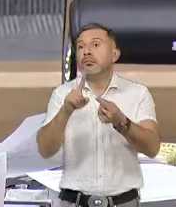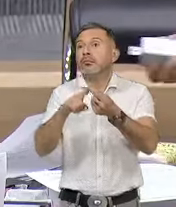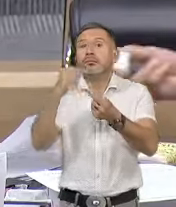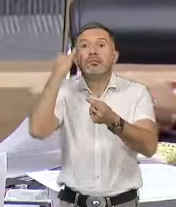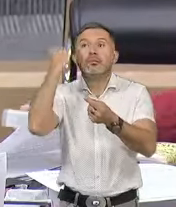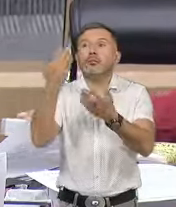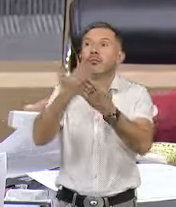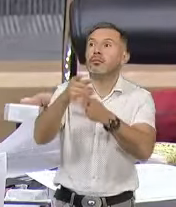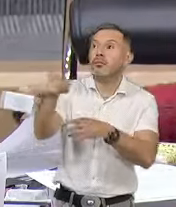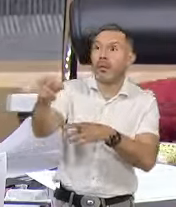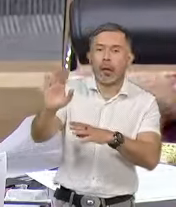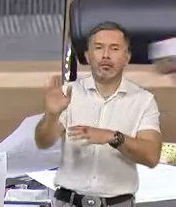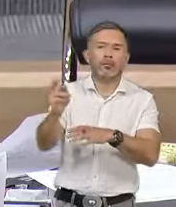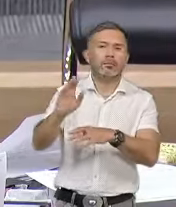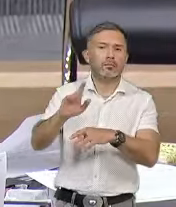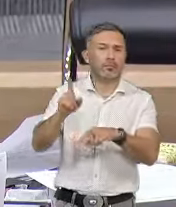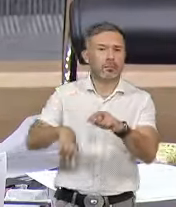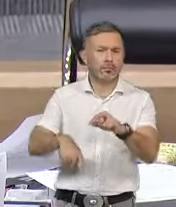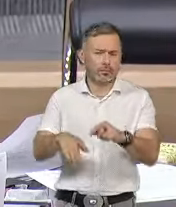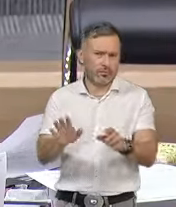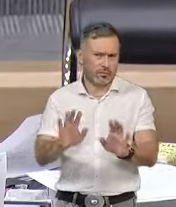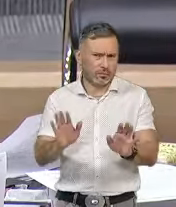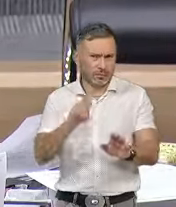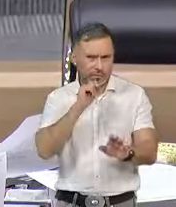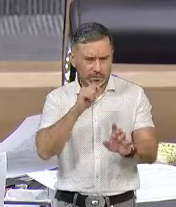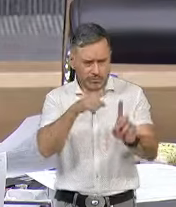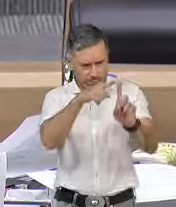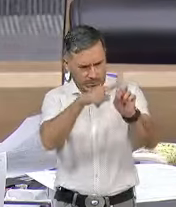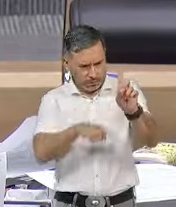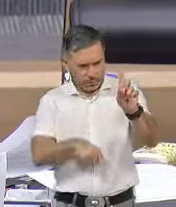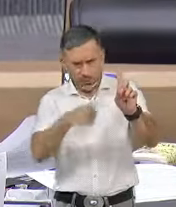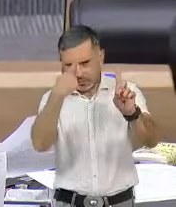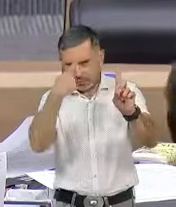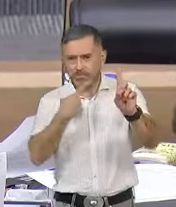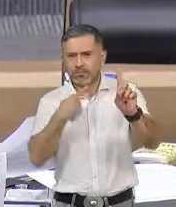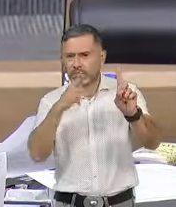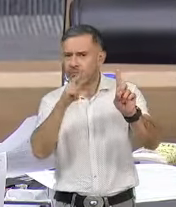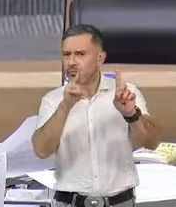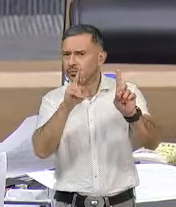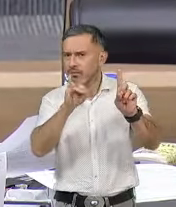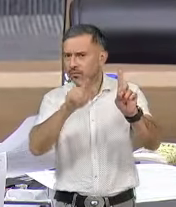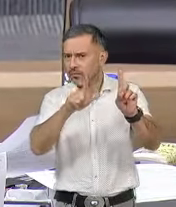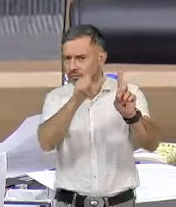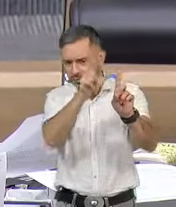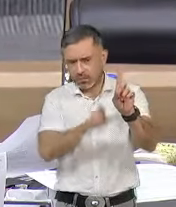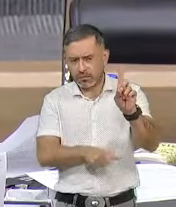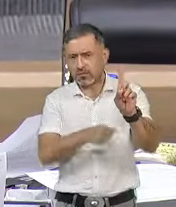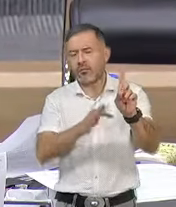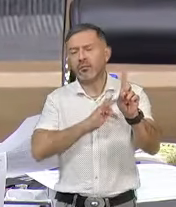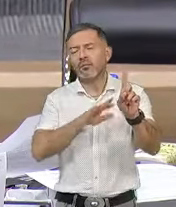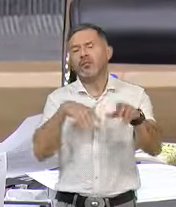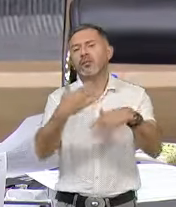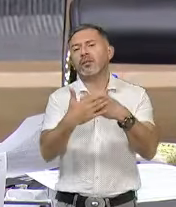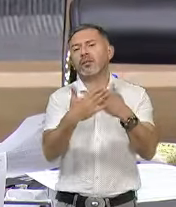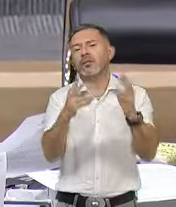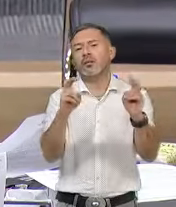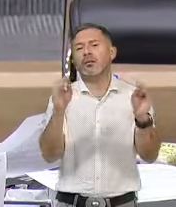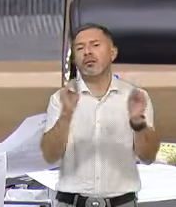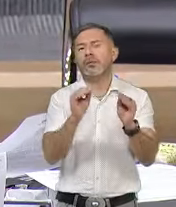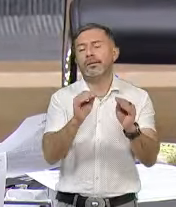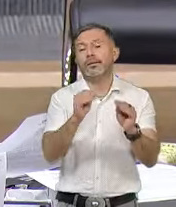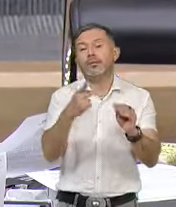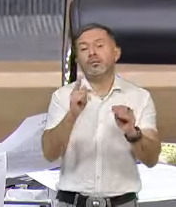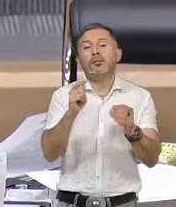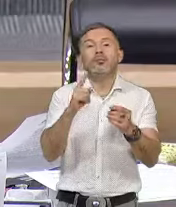pues del Análisis que haga de su trayectoria de lo que los objetivos que queremos en este caso para el debate pero no a partir de quien